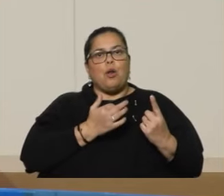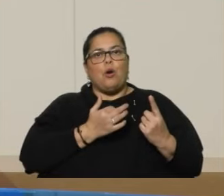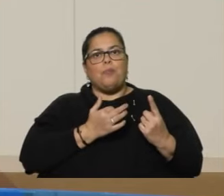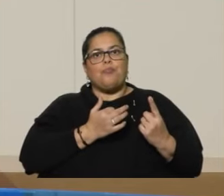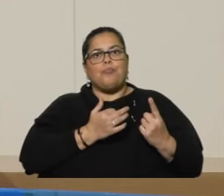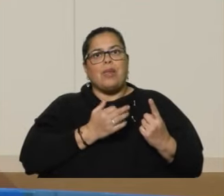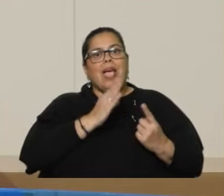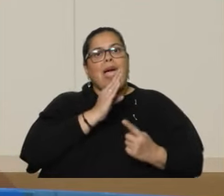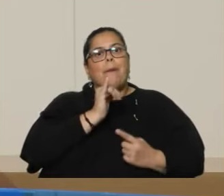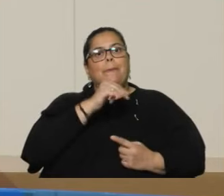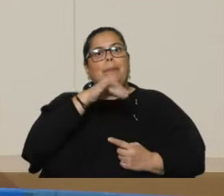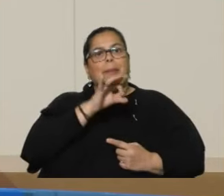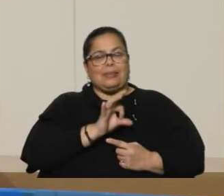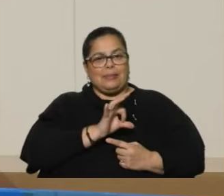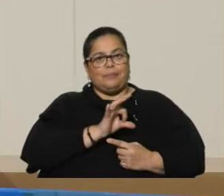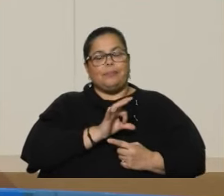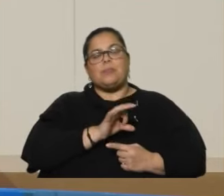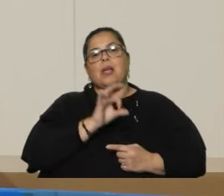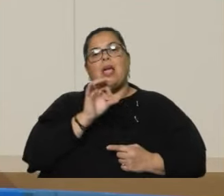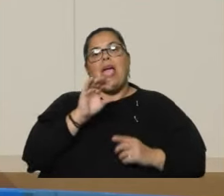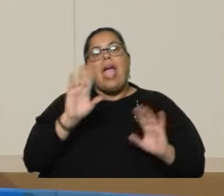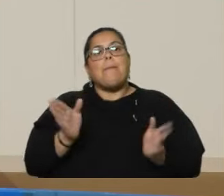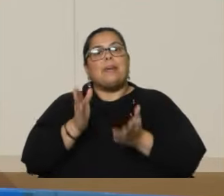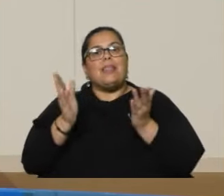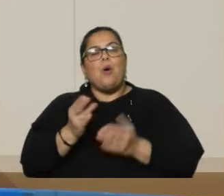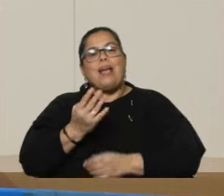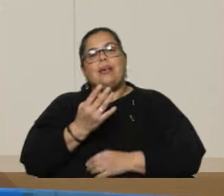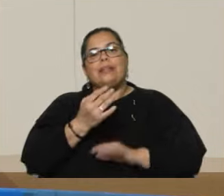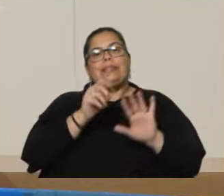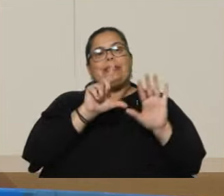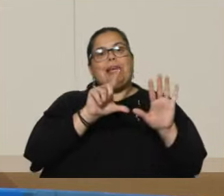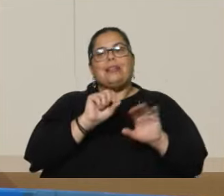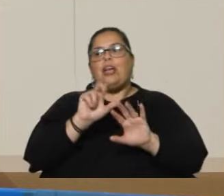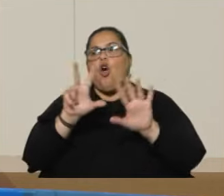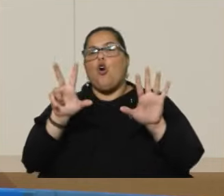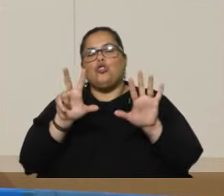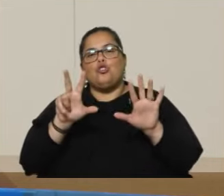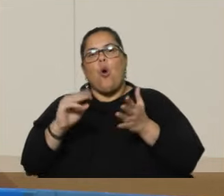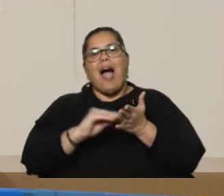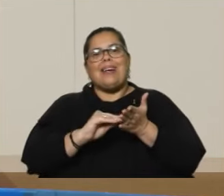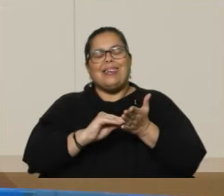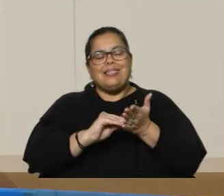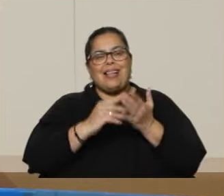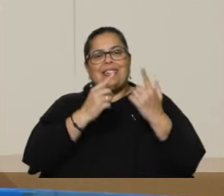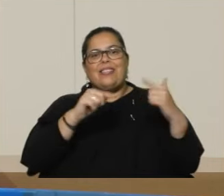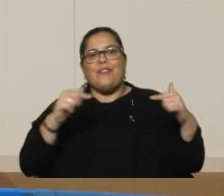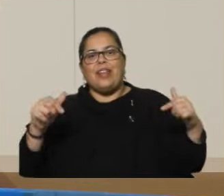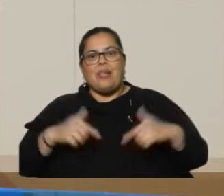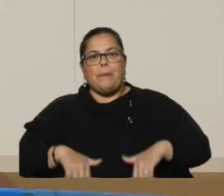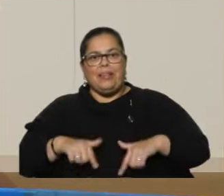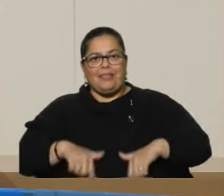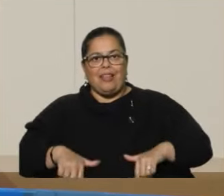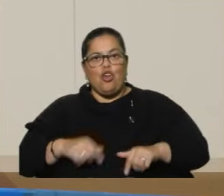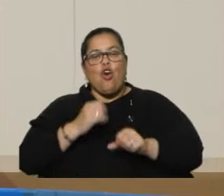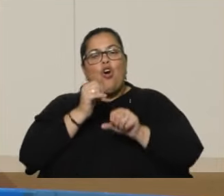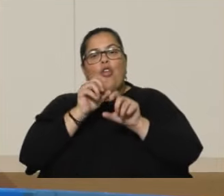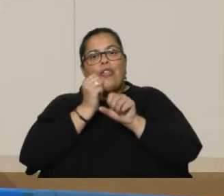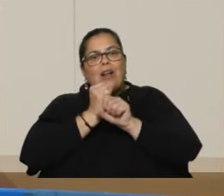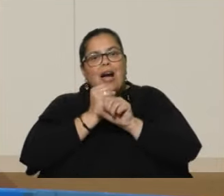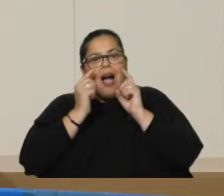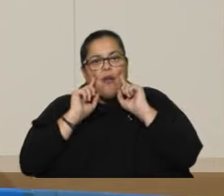PYME y del emprendedurismo. Tenemos 7, 8 agencias en el Estado, en distintos ministerios, trabajando con cometidos similares. Creemos que para tener